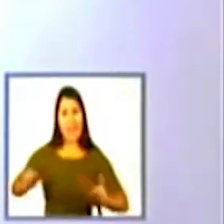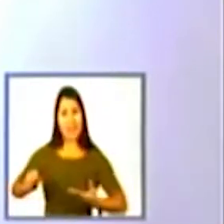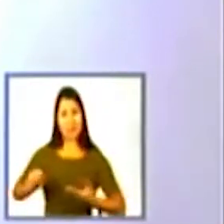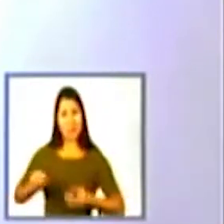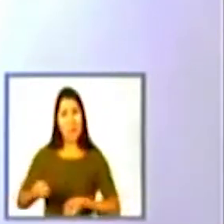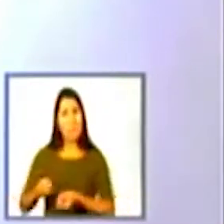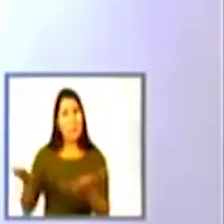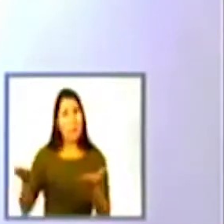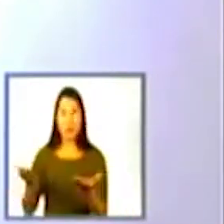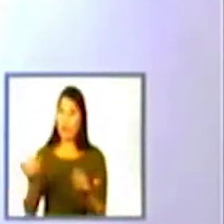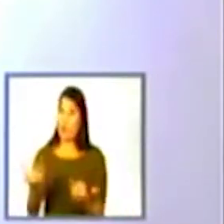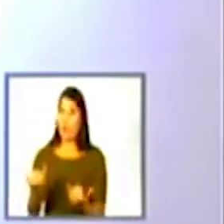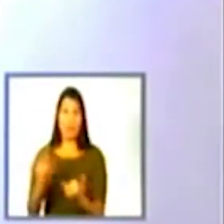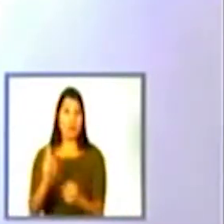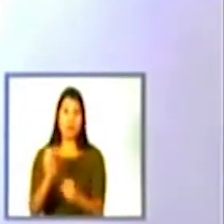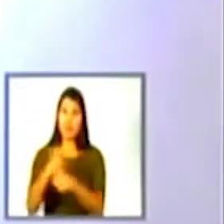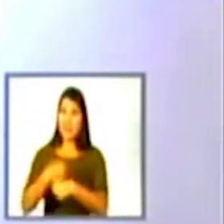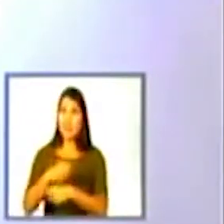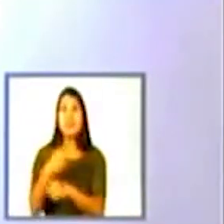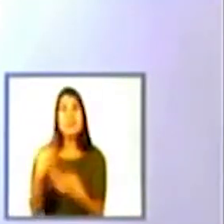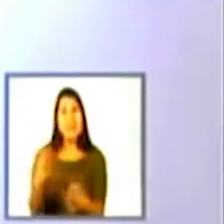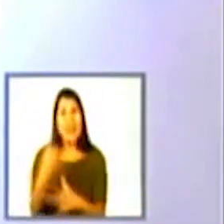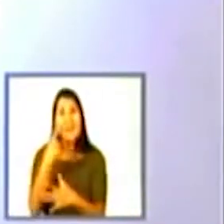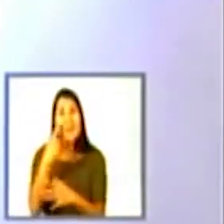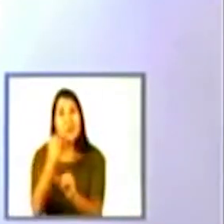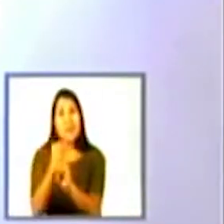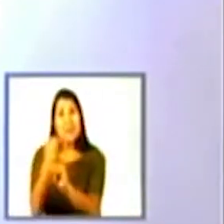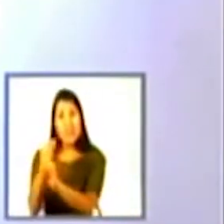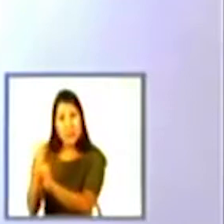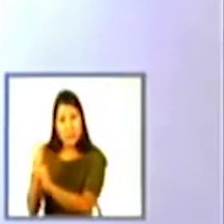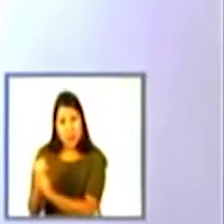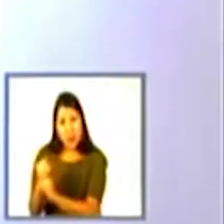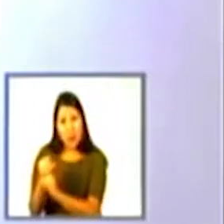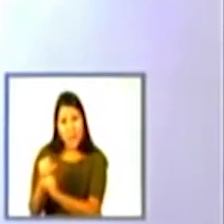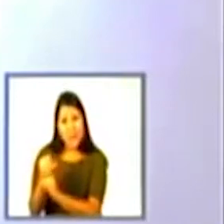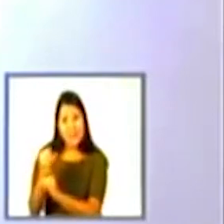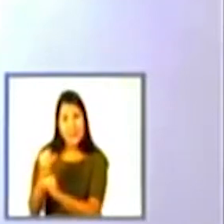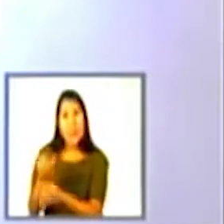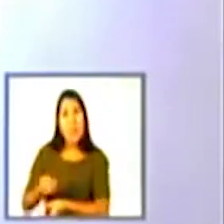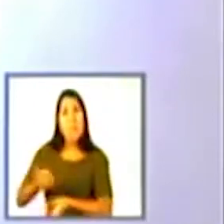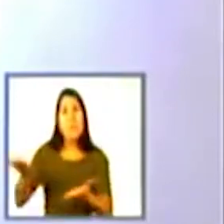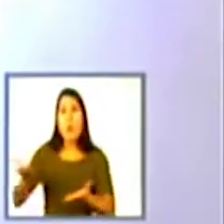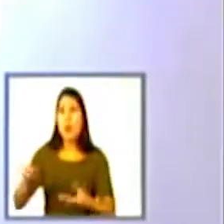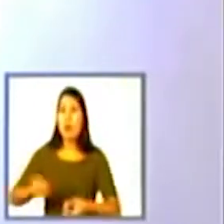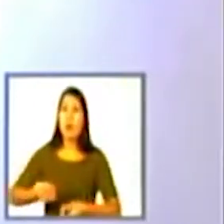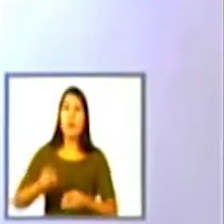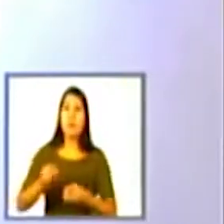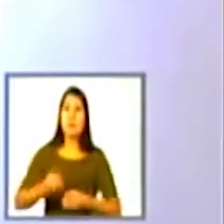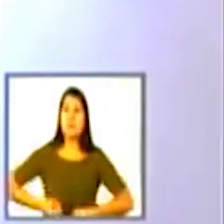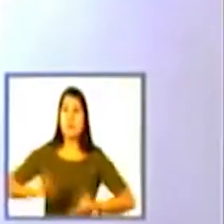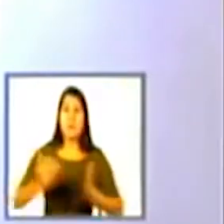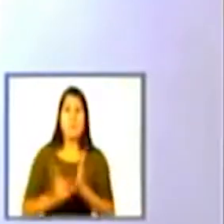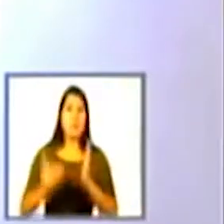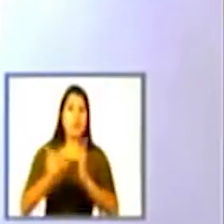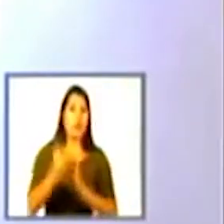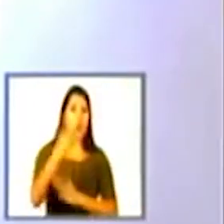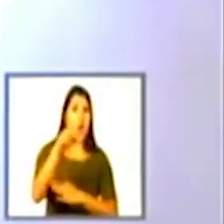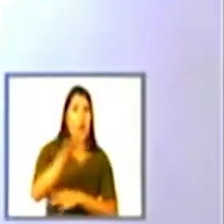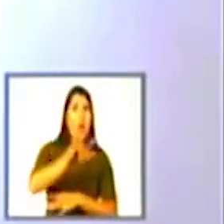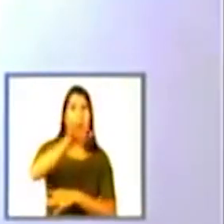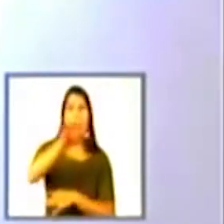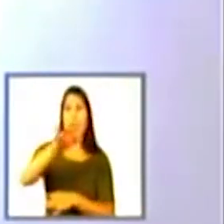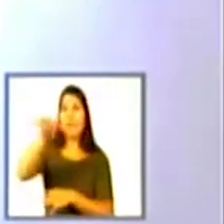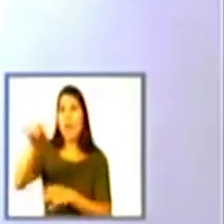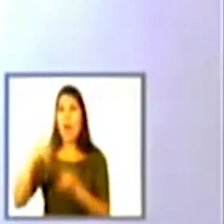hecho y hemos visto cómo desde instituciones del Estado se han gastado millones de colones en viajes, millones de colones en consultoría, muchos millones